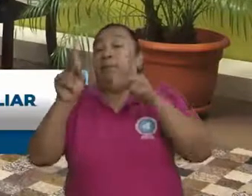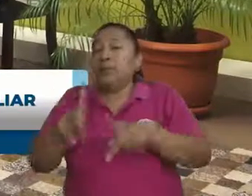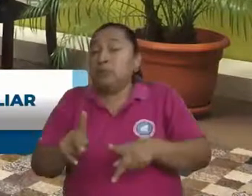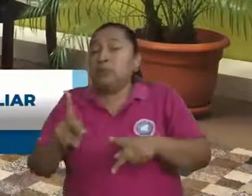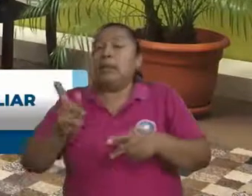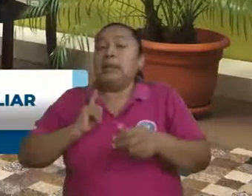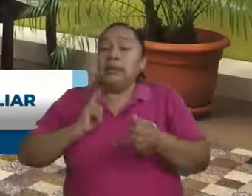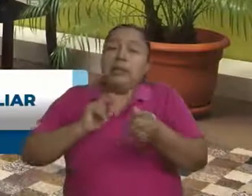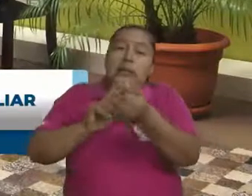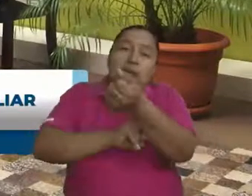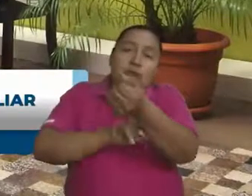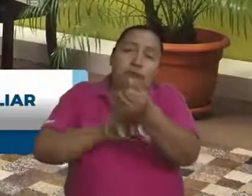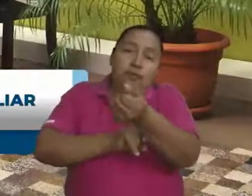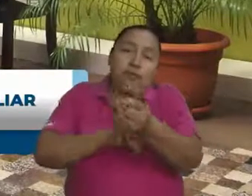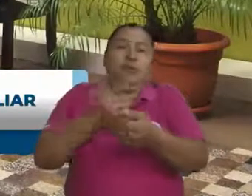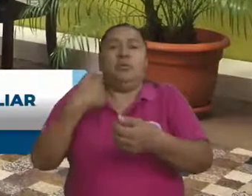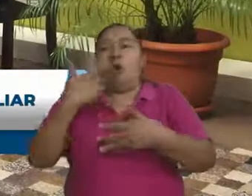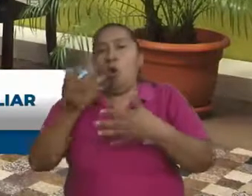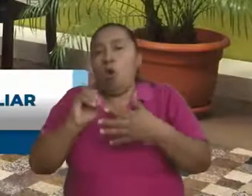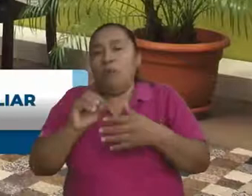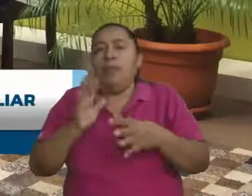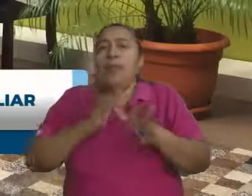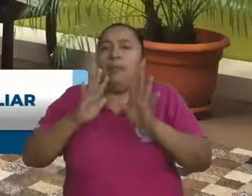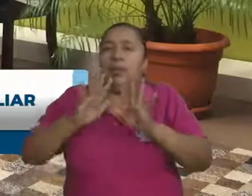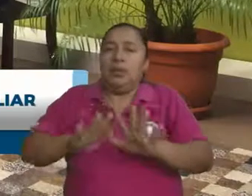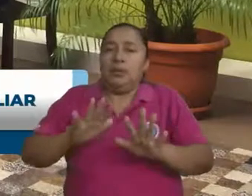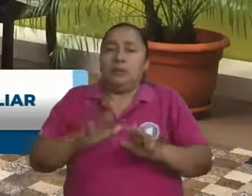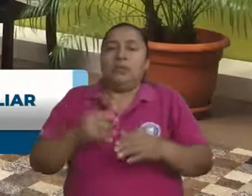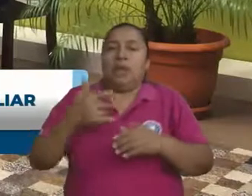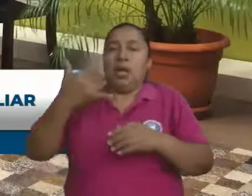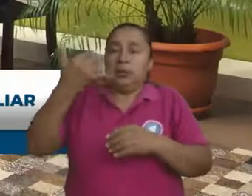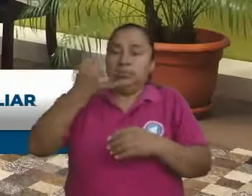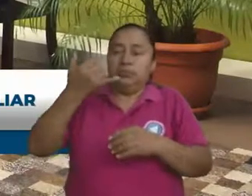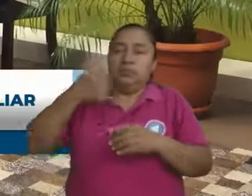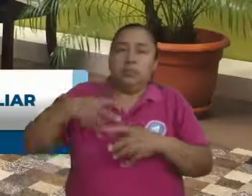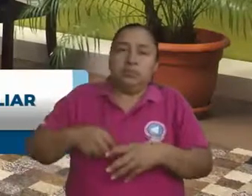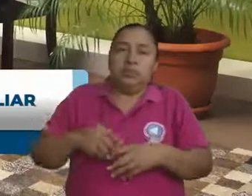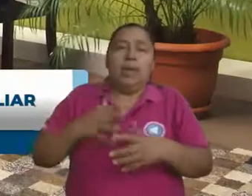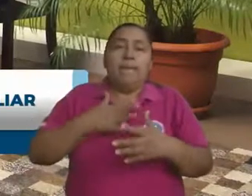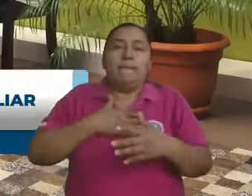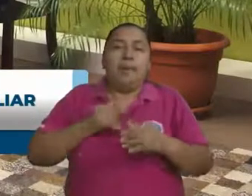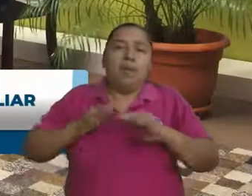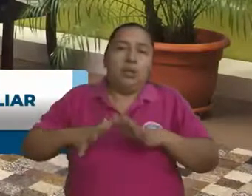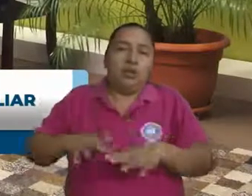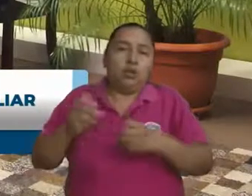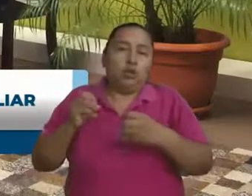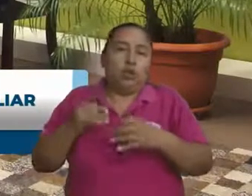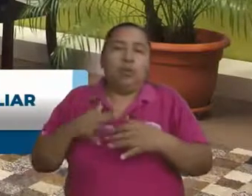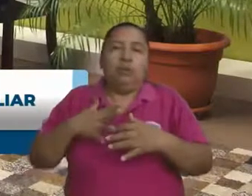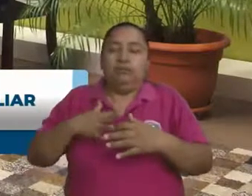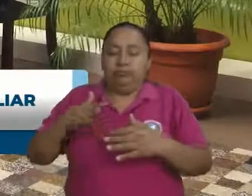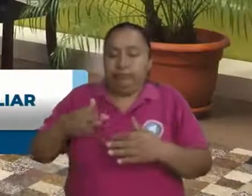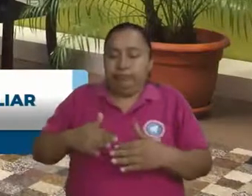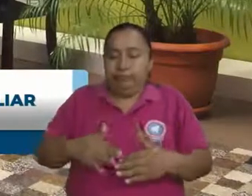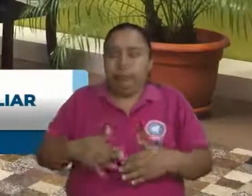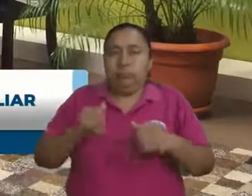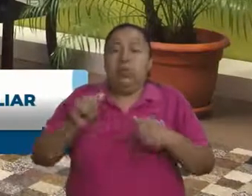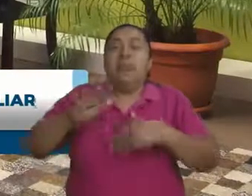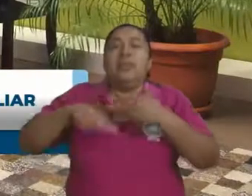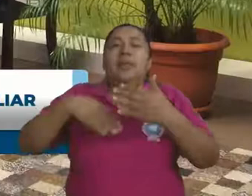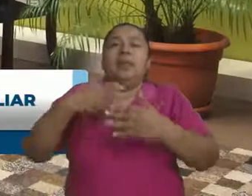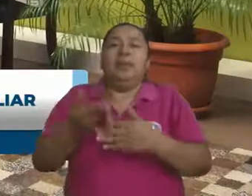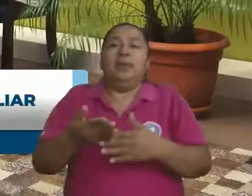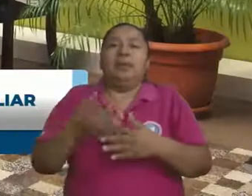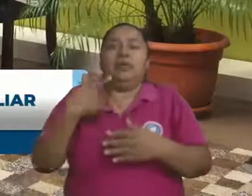que sí tienen comorbilidades, lo ideal es enfriarlos, darles antibióticos, mejorar el dolor, mejorar la inflamación y en un segundo